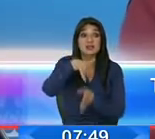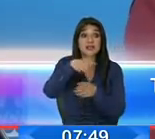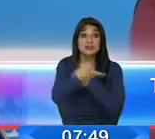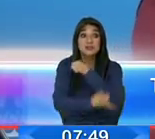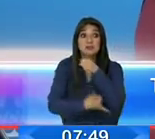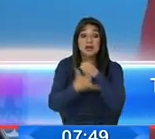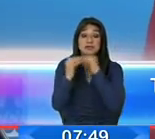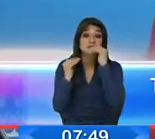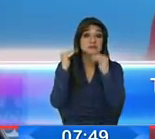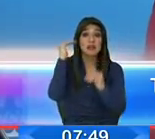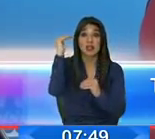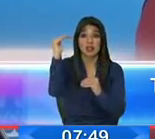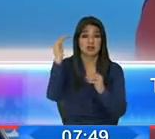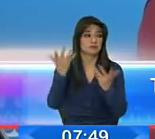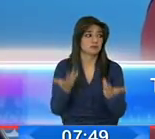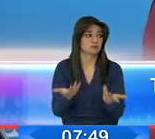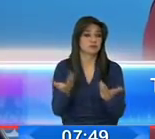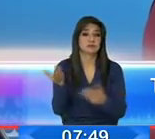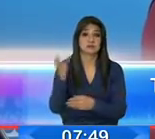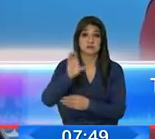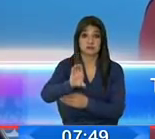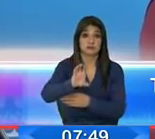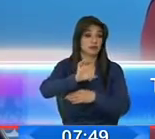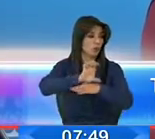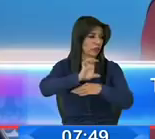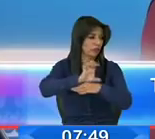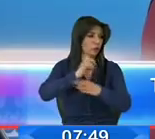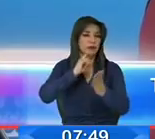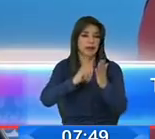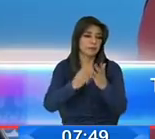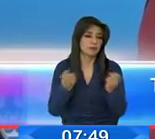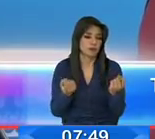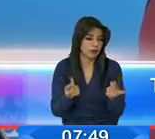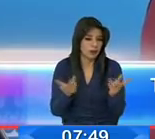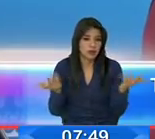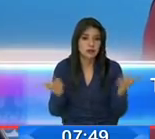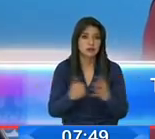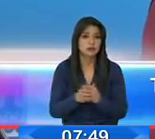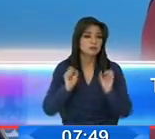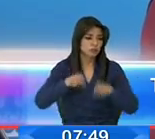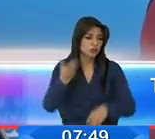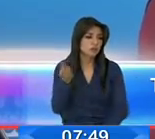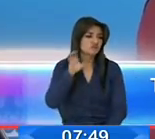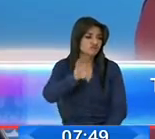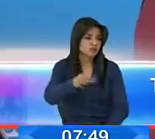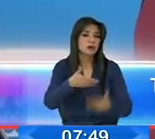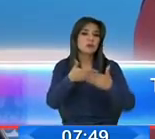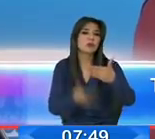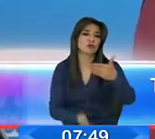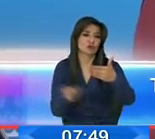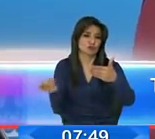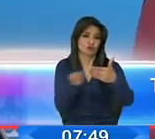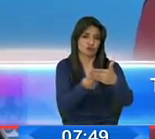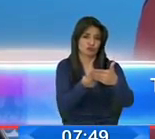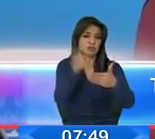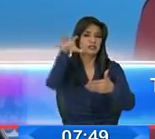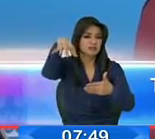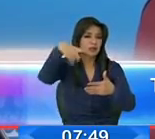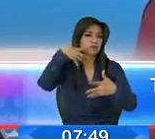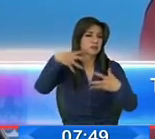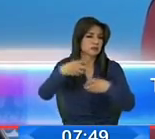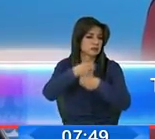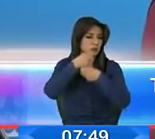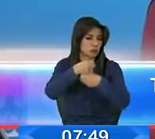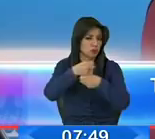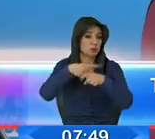alto, alguien que va a invertir en el Ecuador va a decir, bueno, si puede invertir en bonos del Estado, que se supone que son más seguros,